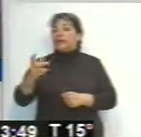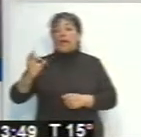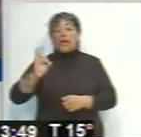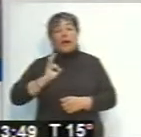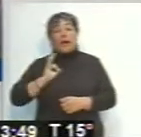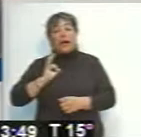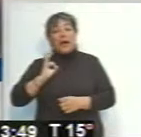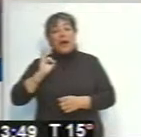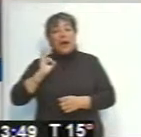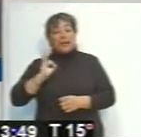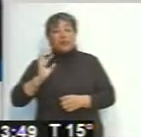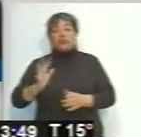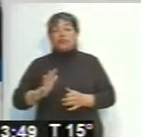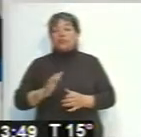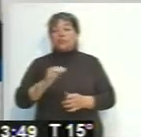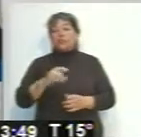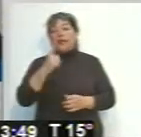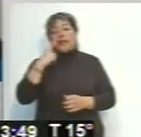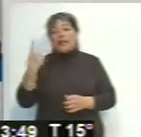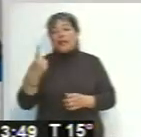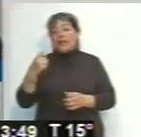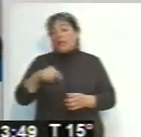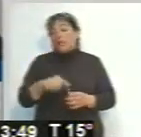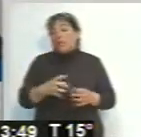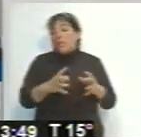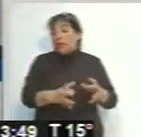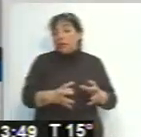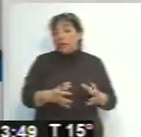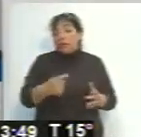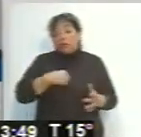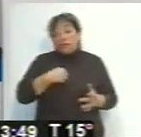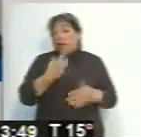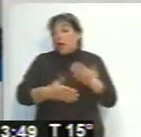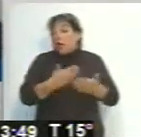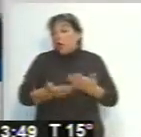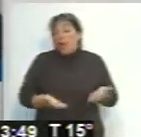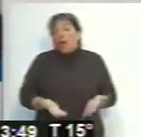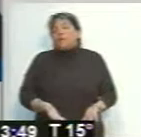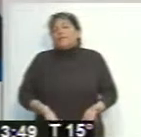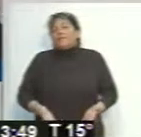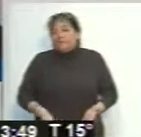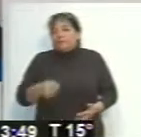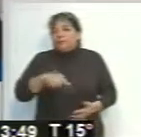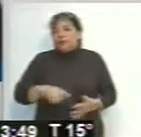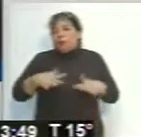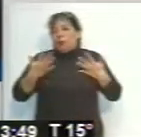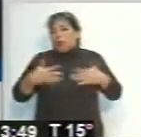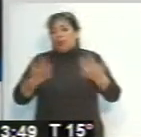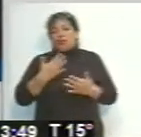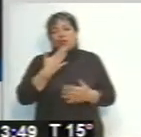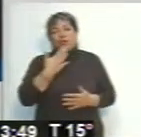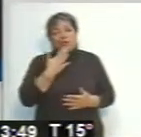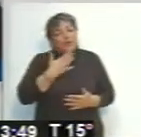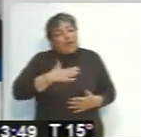el día del partido que me toca jugar, y bueno, contento, tranquilo, y agradecido a mi hermano por